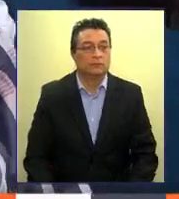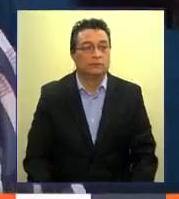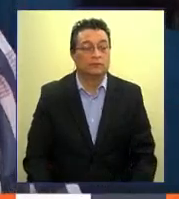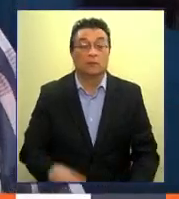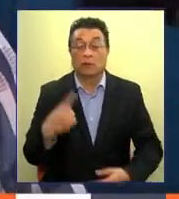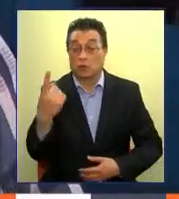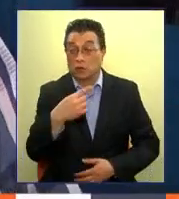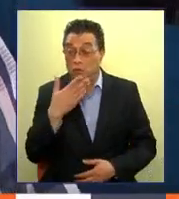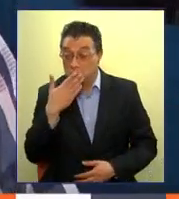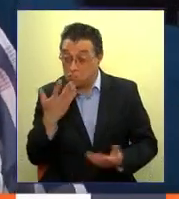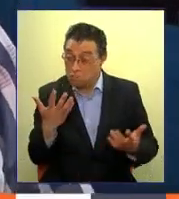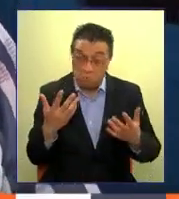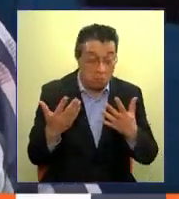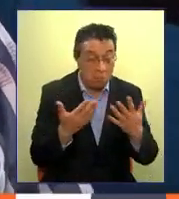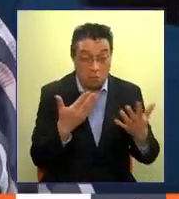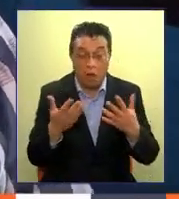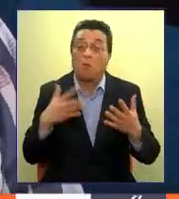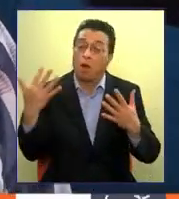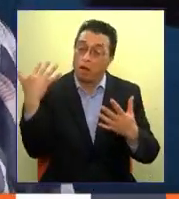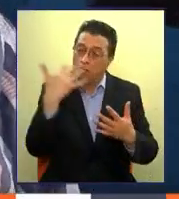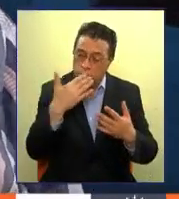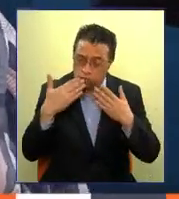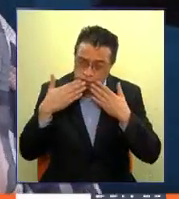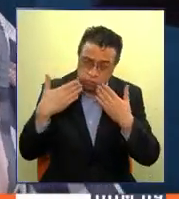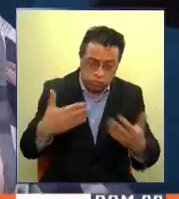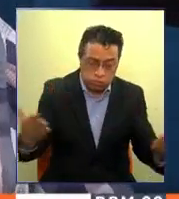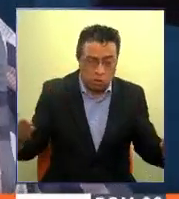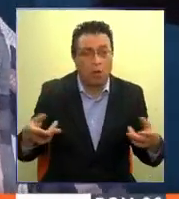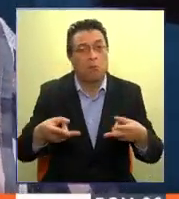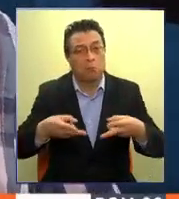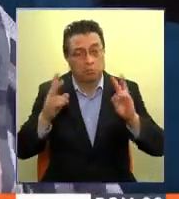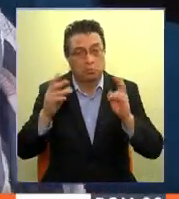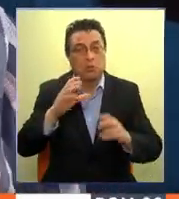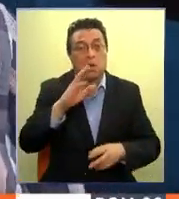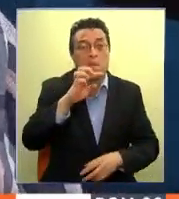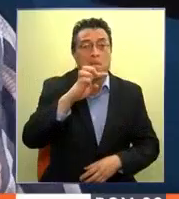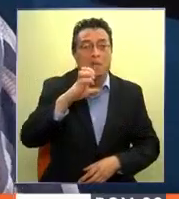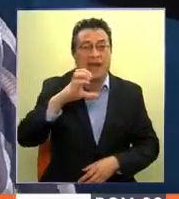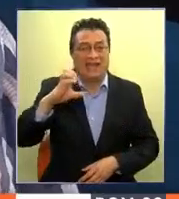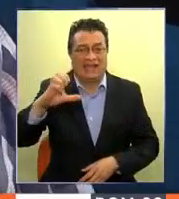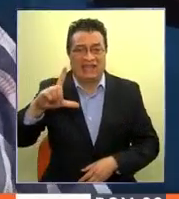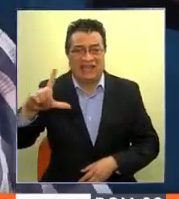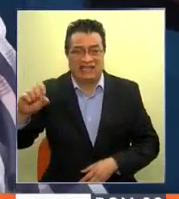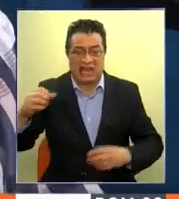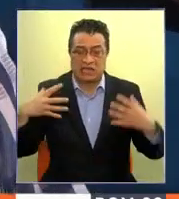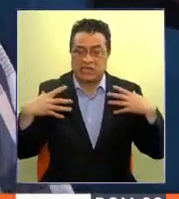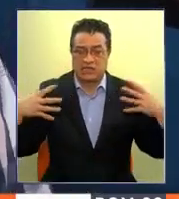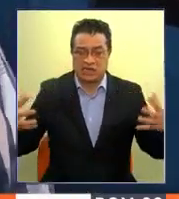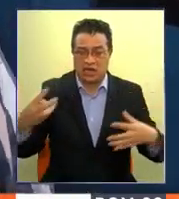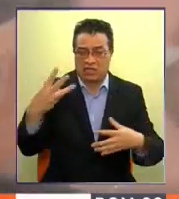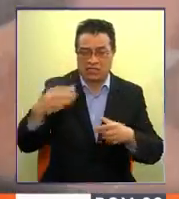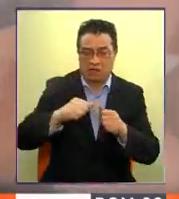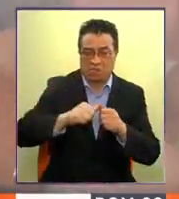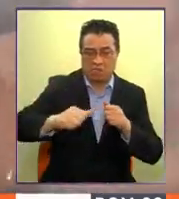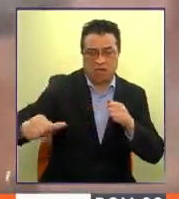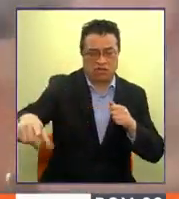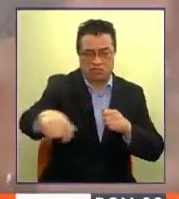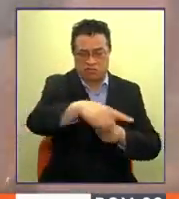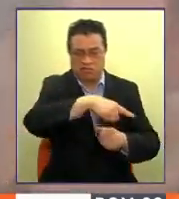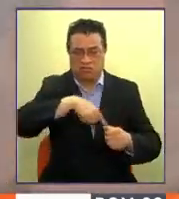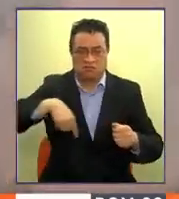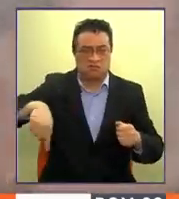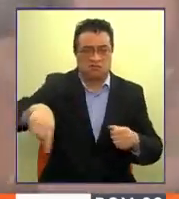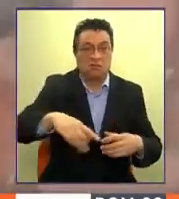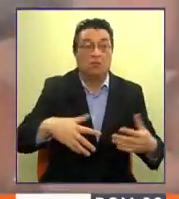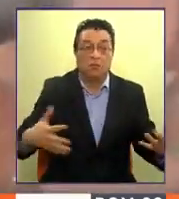dijimos, bueno, ¿por qué no podemos darle algo más rico a la gente? Tenemos una paella gigante, la más grande de Chile, de 3 metros de diámetro. ¿Y por qué